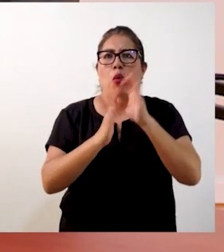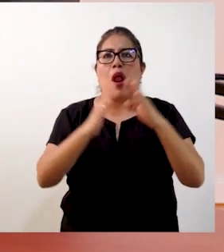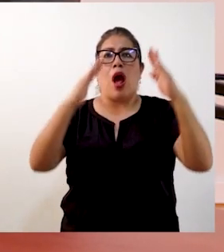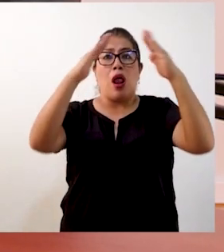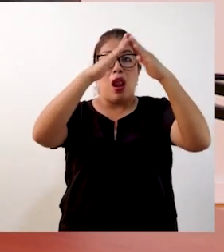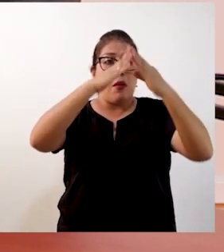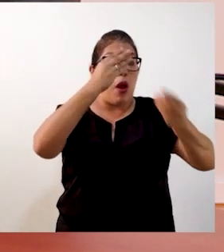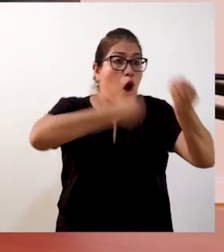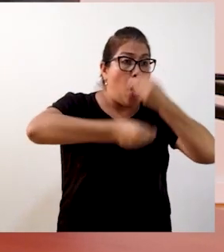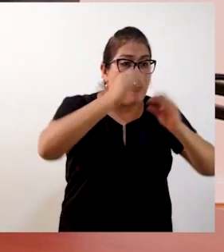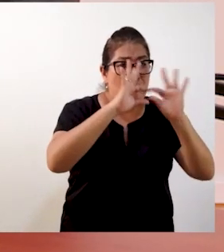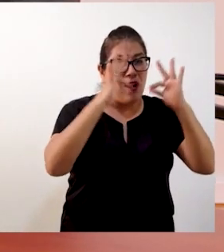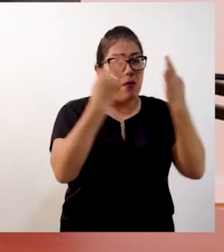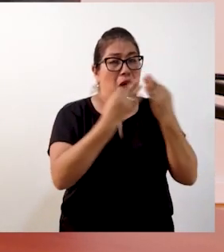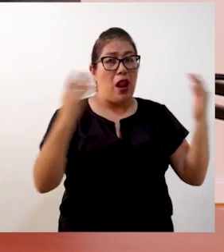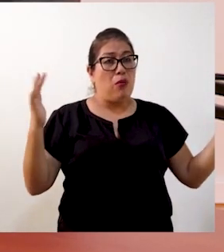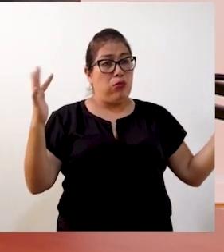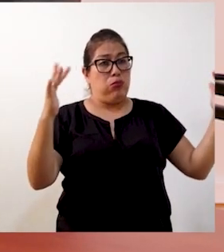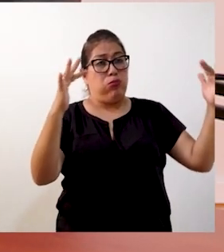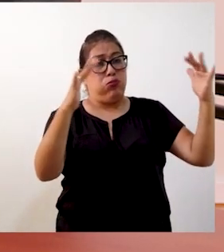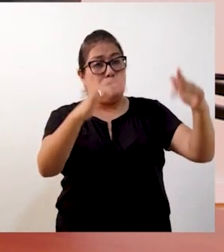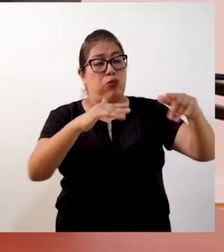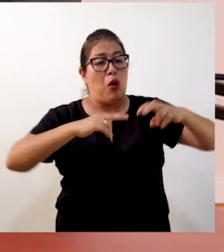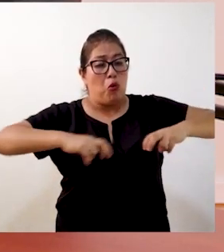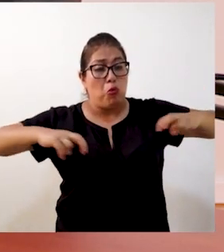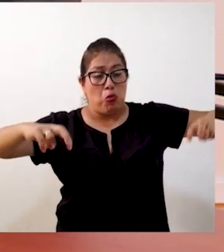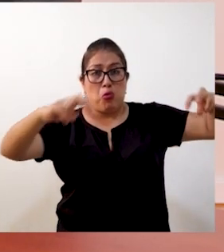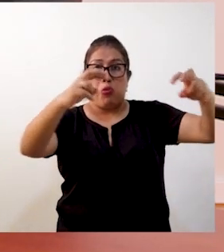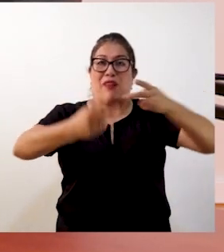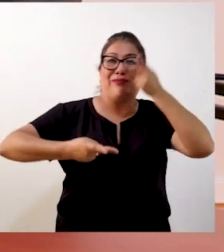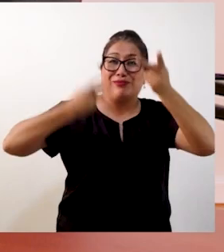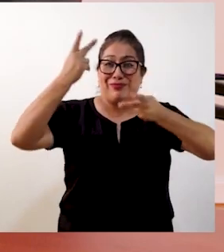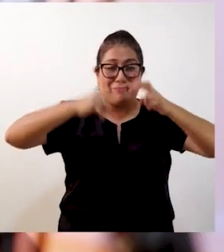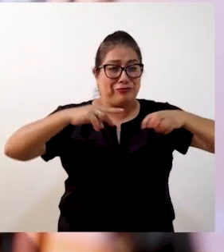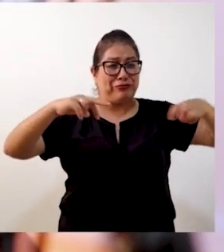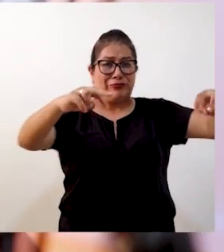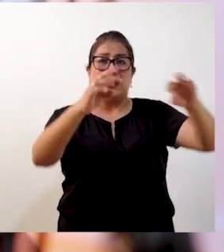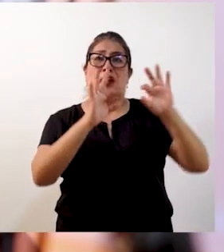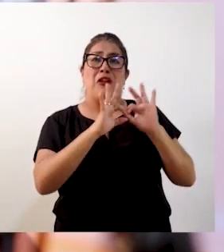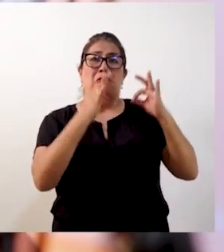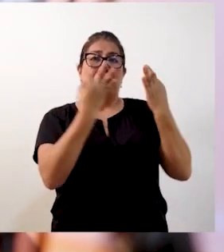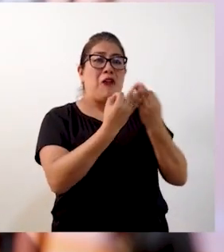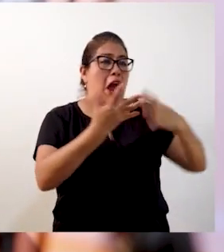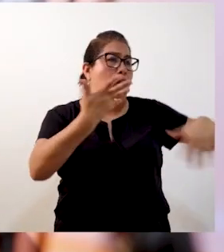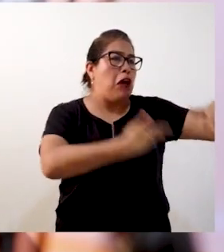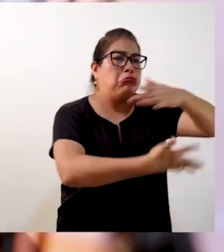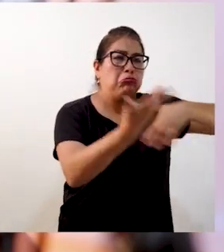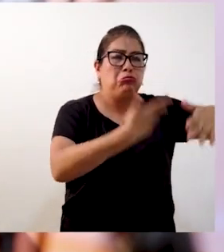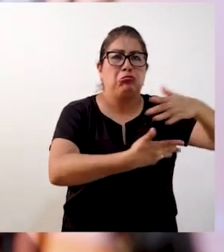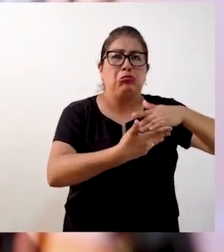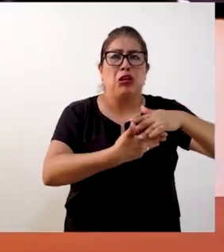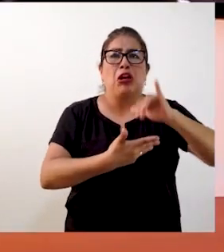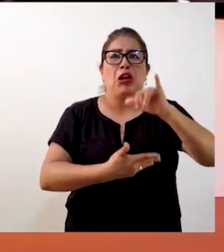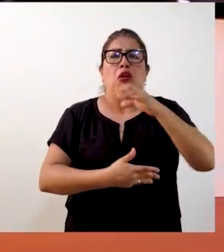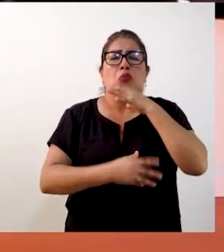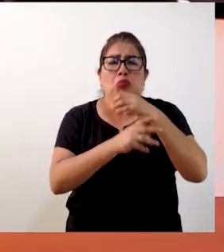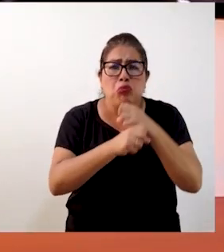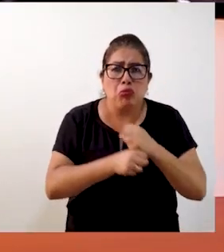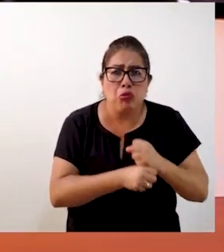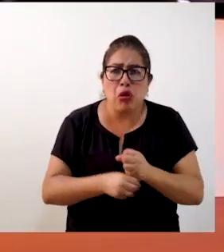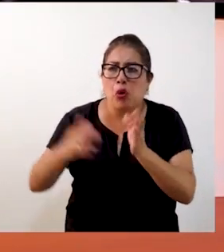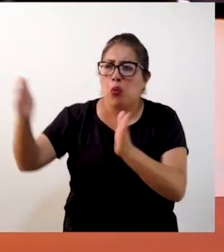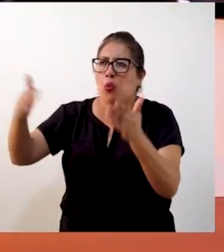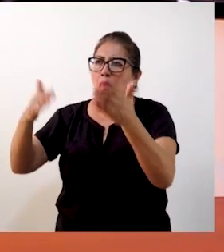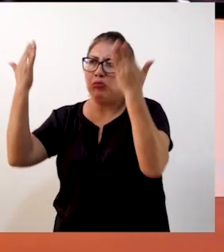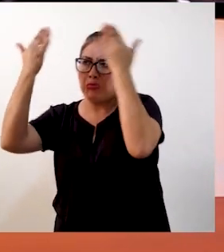un almuerzo en casa, y todos en la sala disfrutando con los familiares y el adulto mayor en el cuarto. En un cuarto